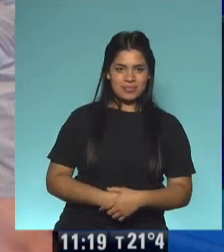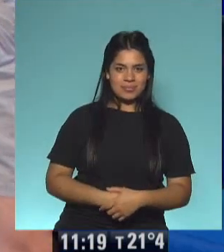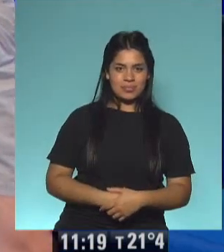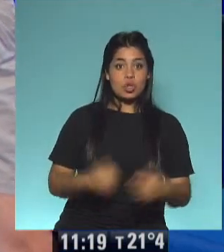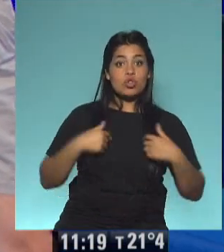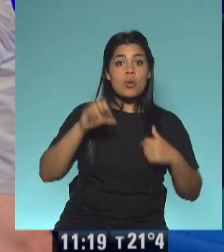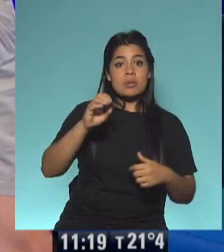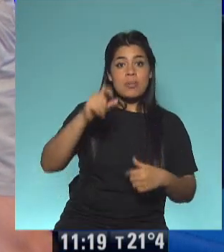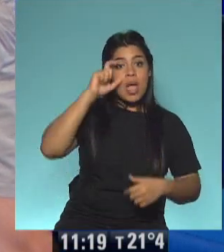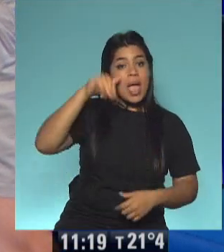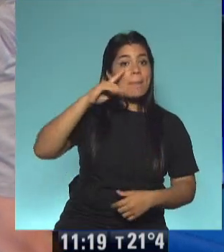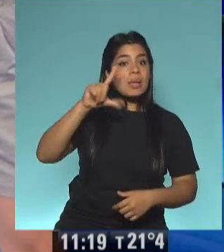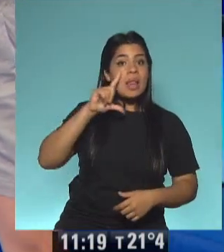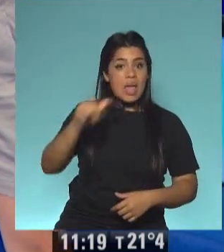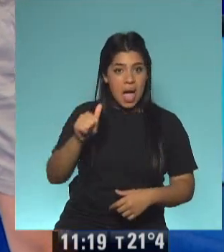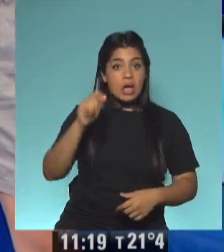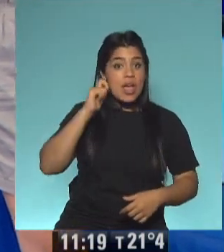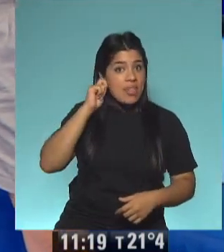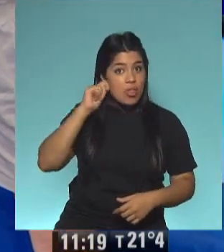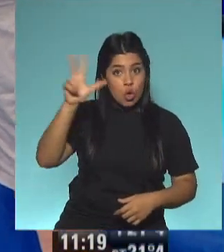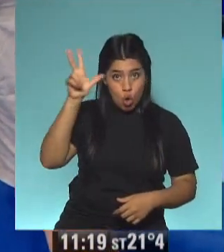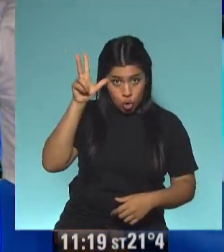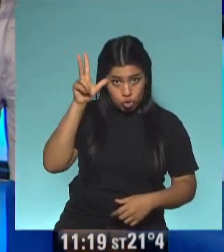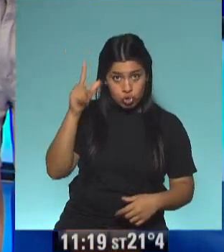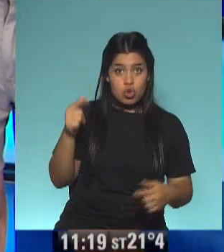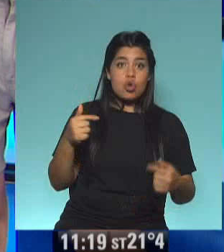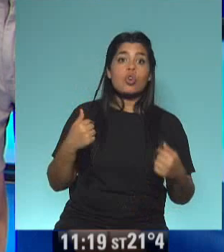Me llamo Emilia, tengo 8 años y soy